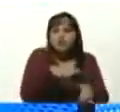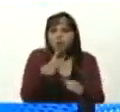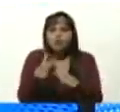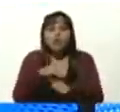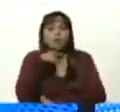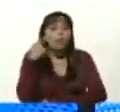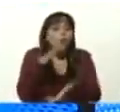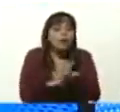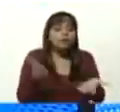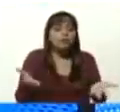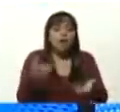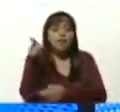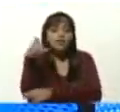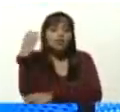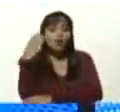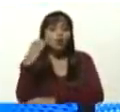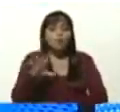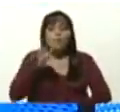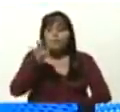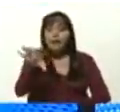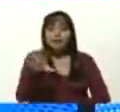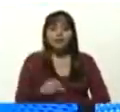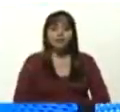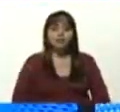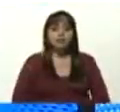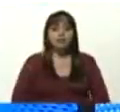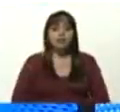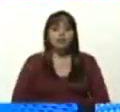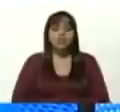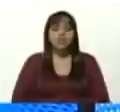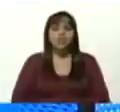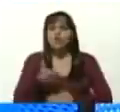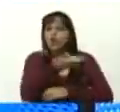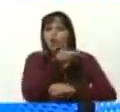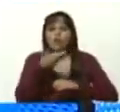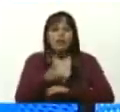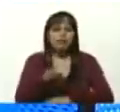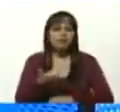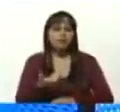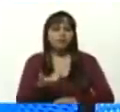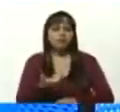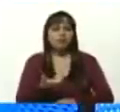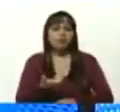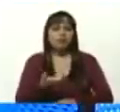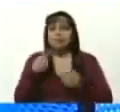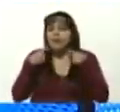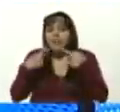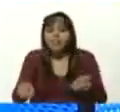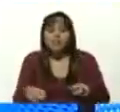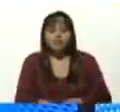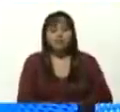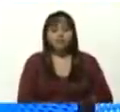muertos. Un país de un estado forajido, perdido,